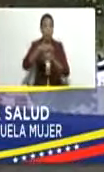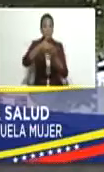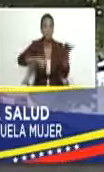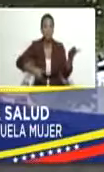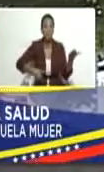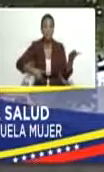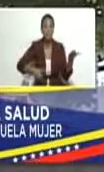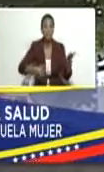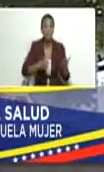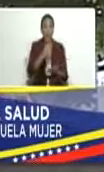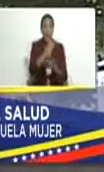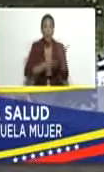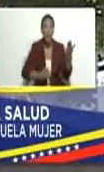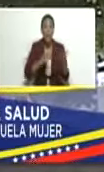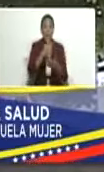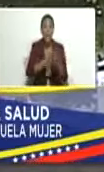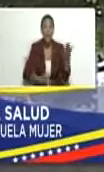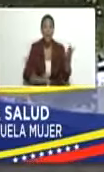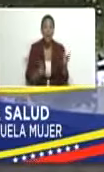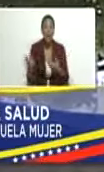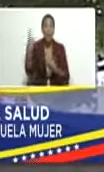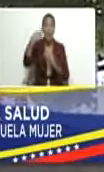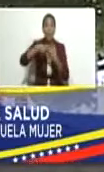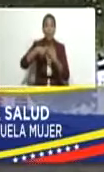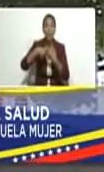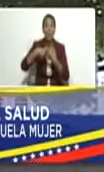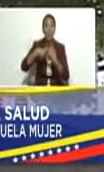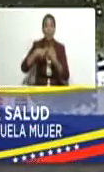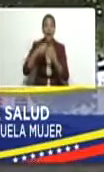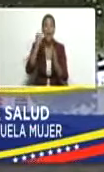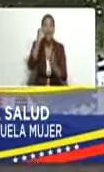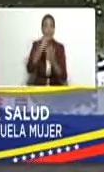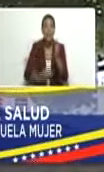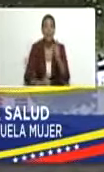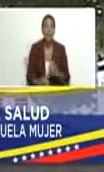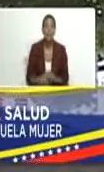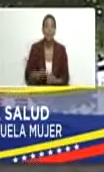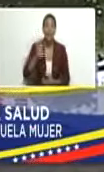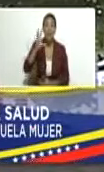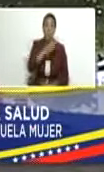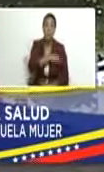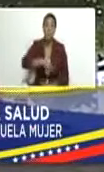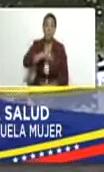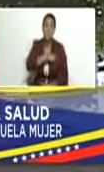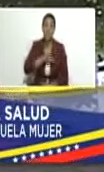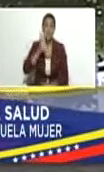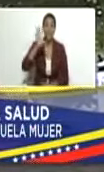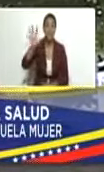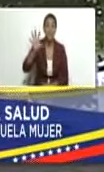registros de mujeres incorporadas e inscritas en la gran misión